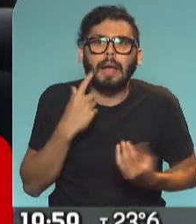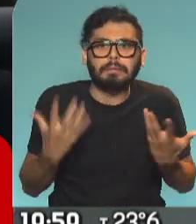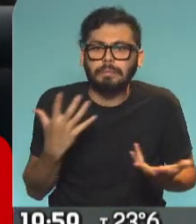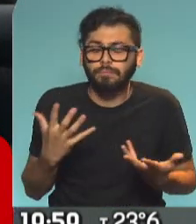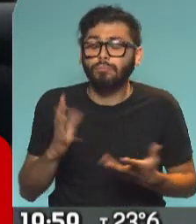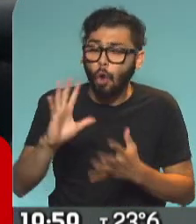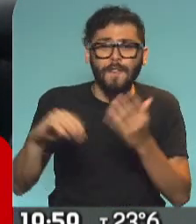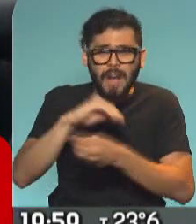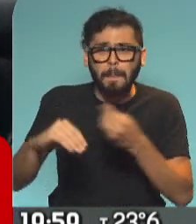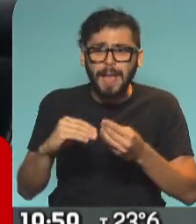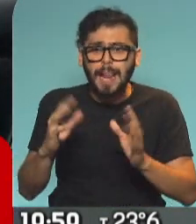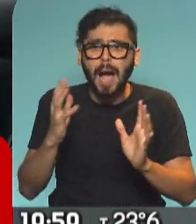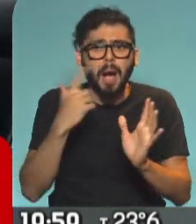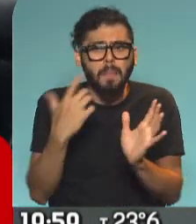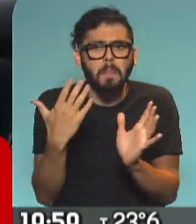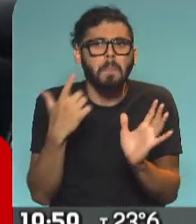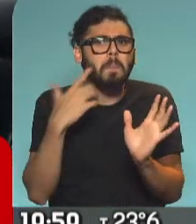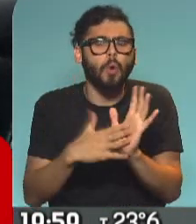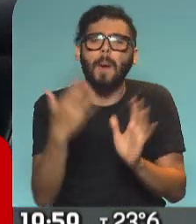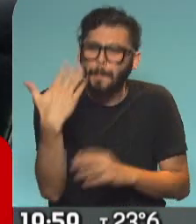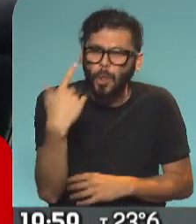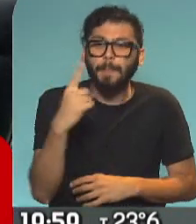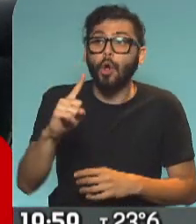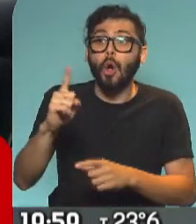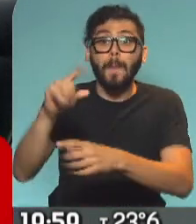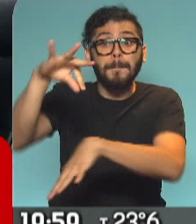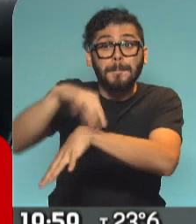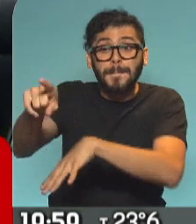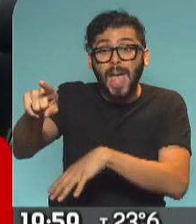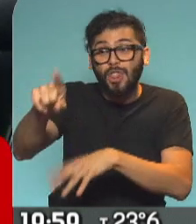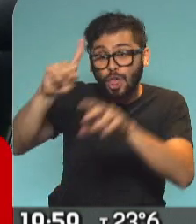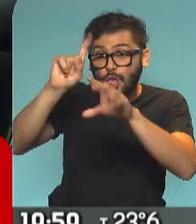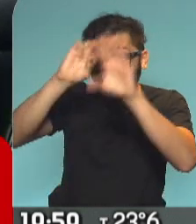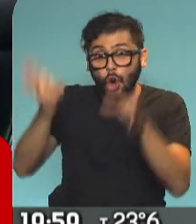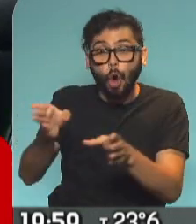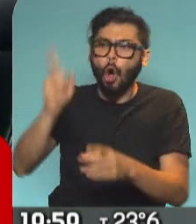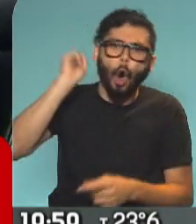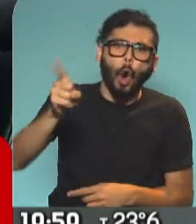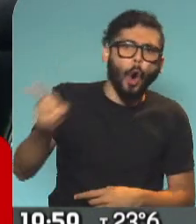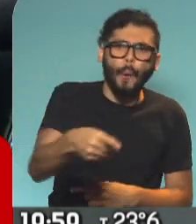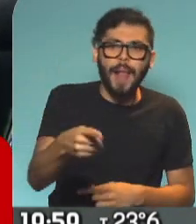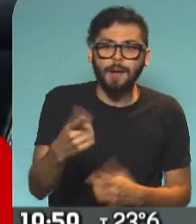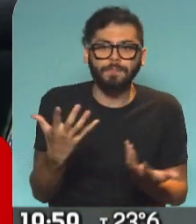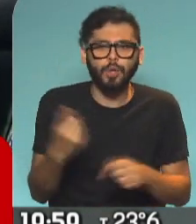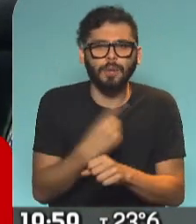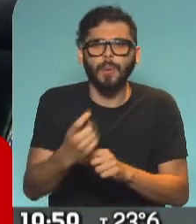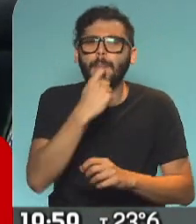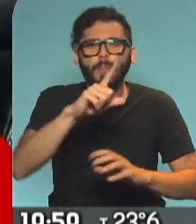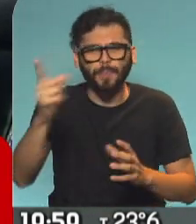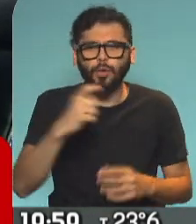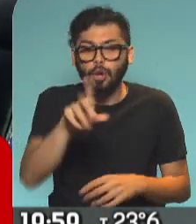es obligarlo al médico que se lo dé. Le voy a poner un caso extremo desde otro punto de vista. Sí, ¿Sí? Yo quiero que no sufra.